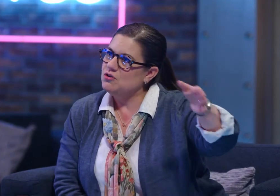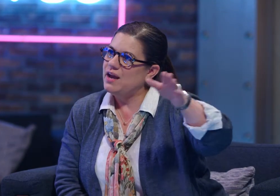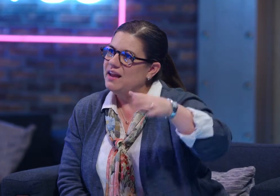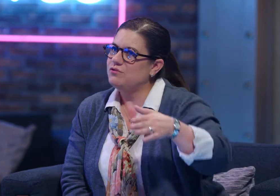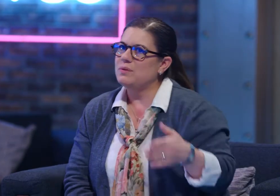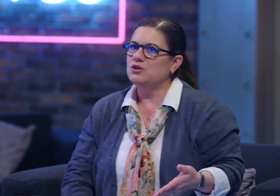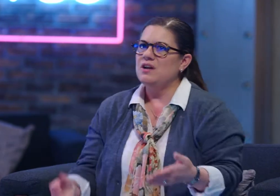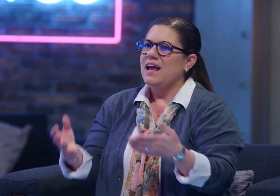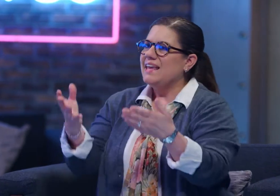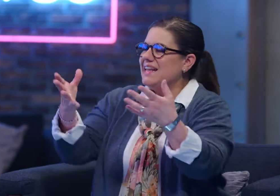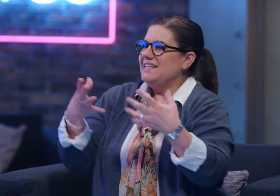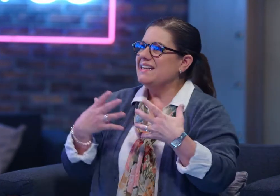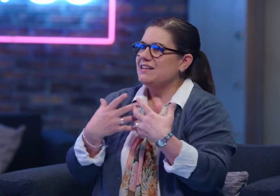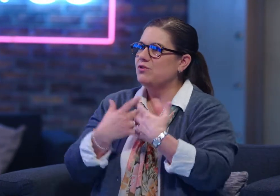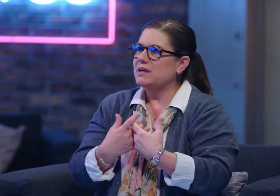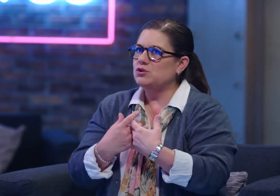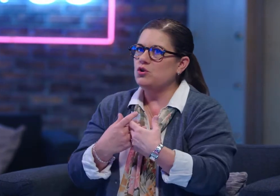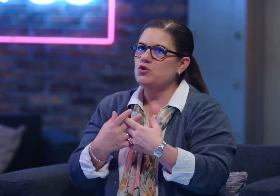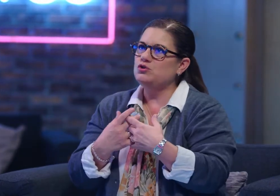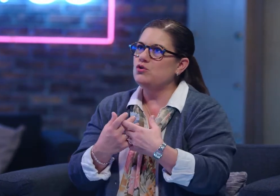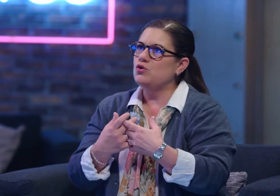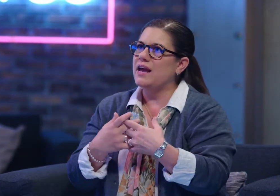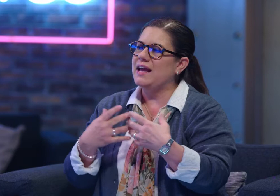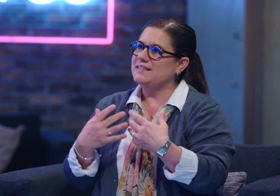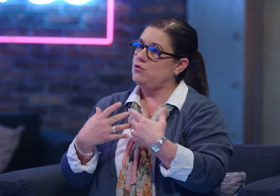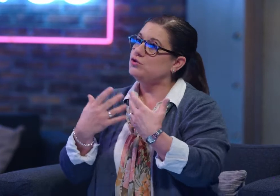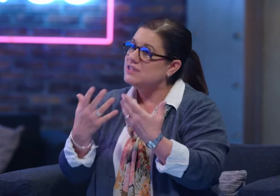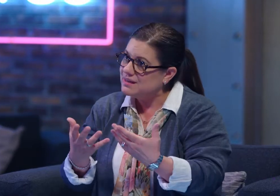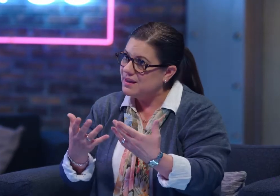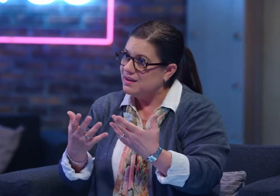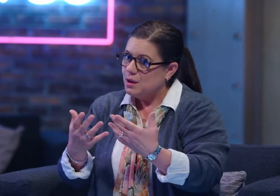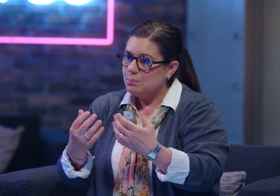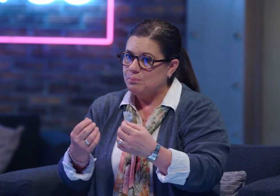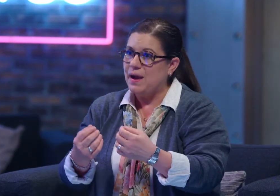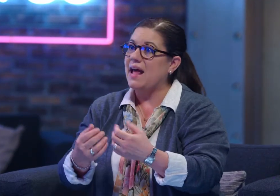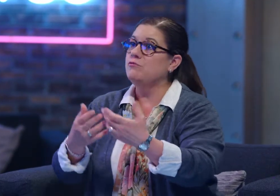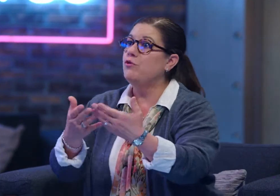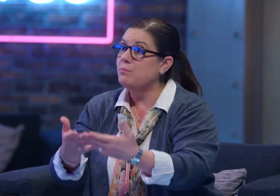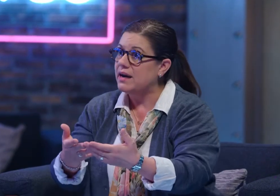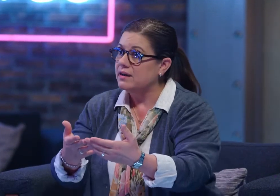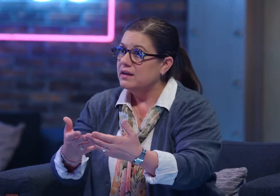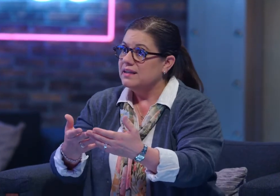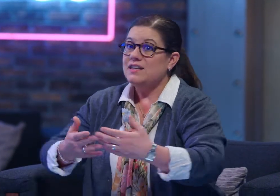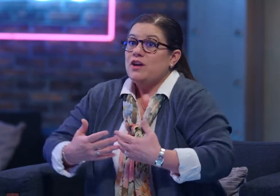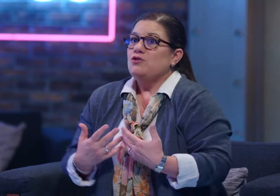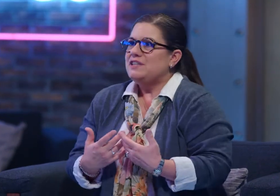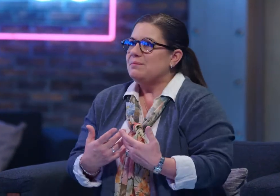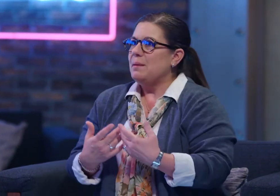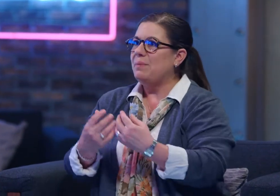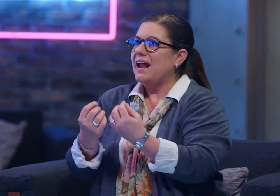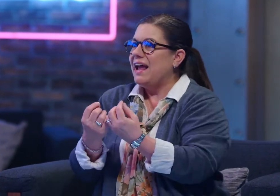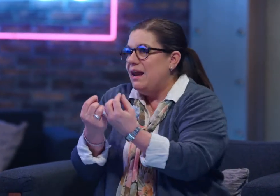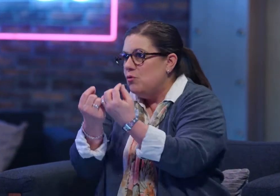y medio en la información, quiere decir que esta información no solo es que no sirva para informar, sino que